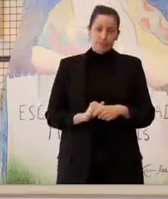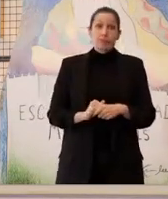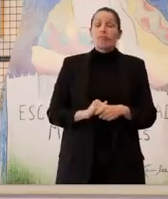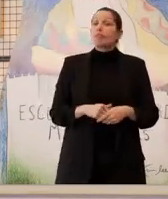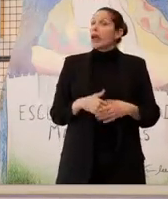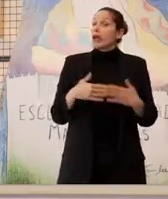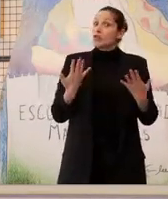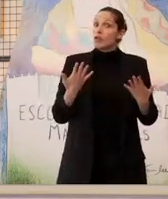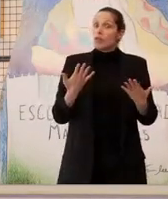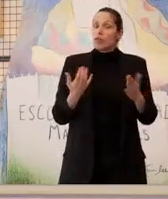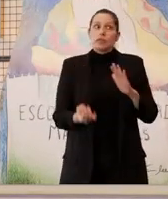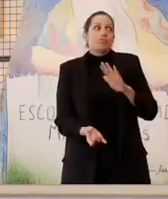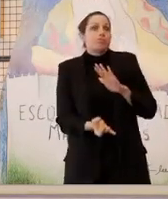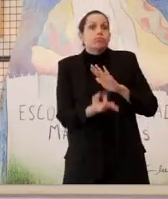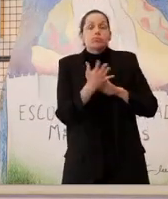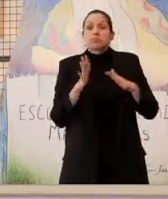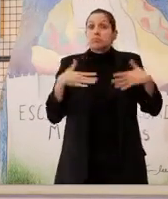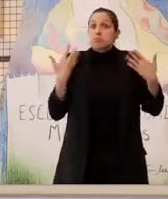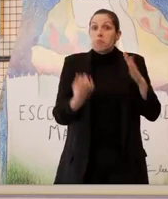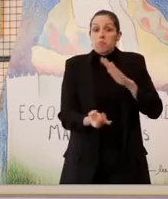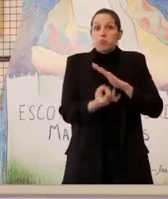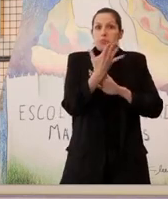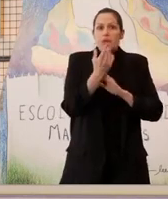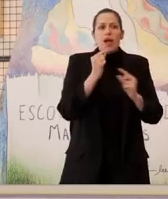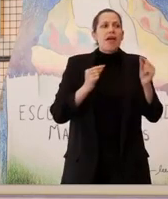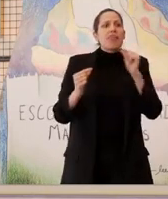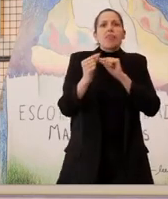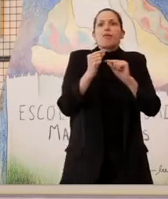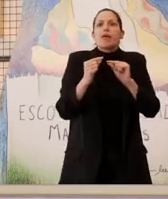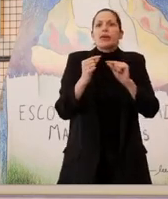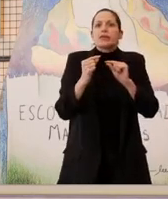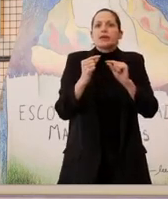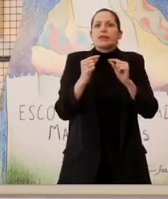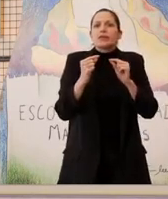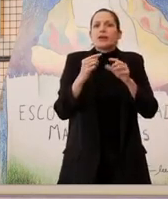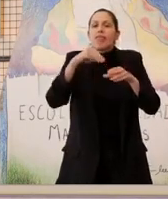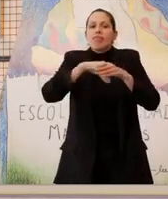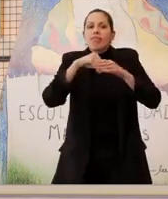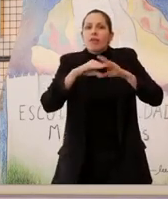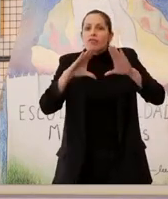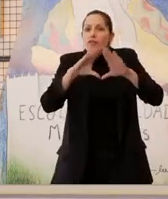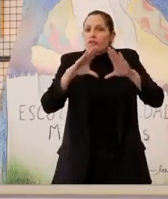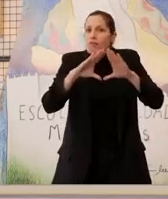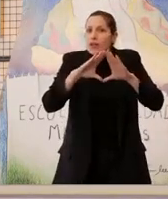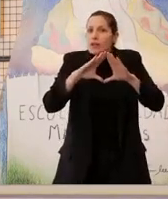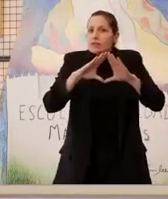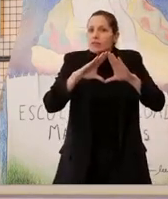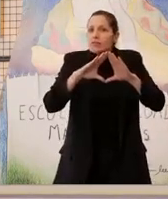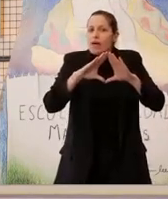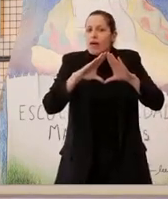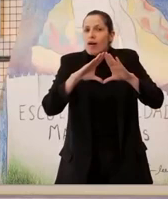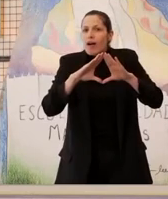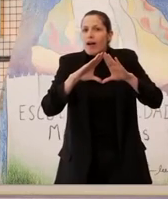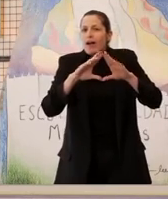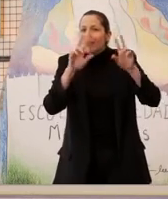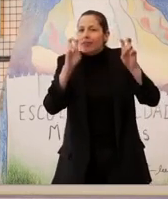aparece un debate que sobrevuela el feminismo que pone en cuestión el concepto de